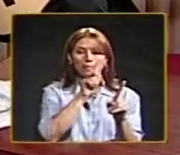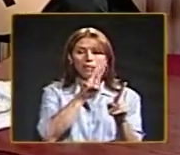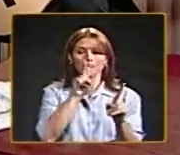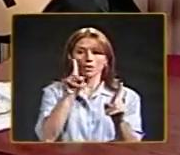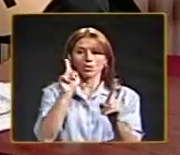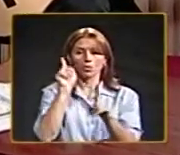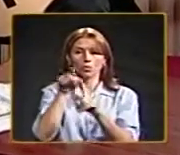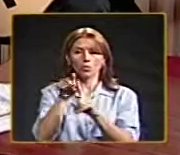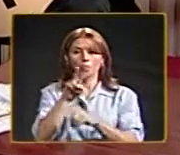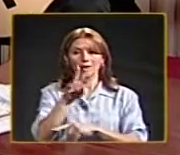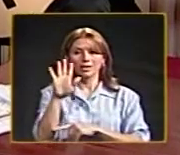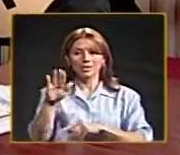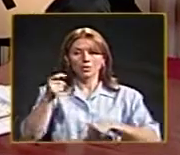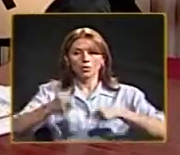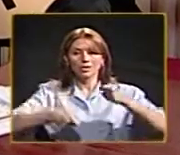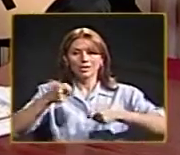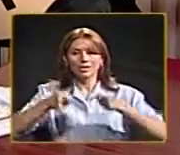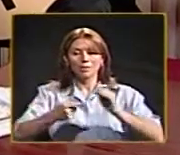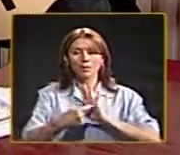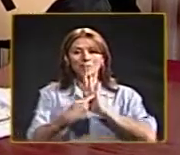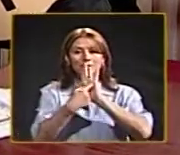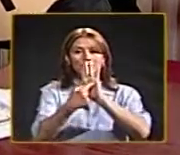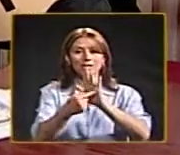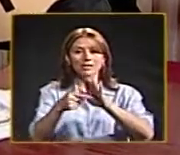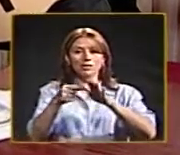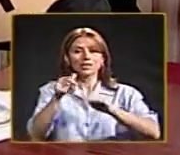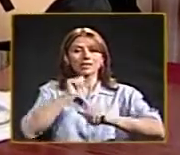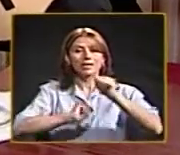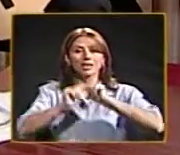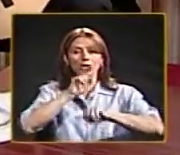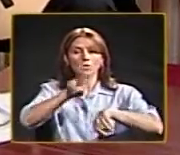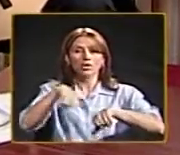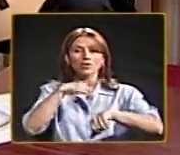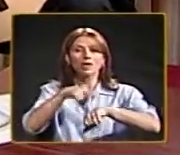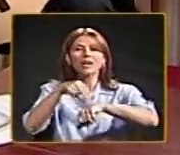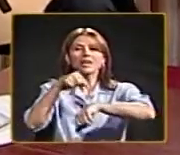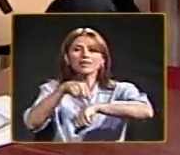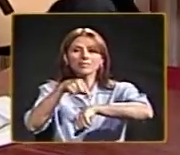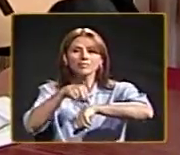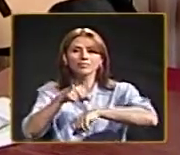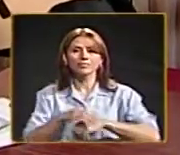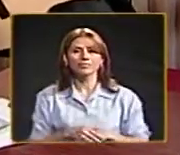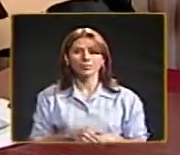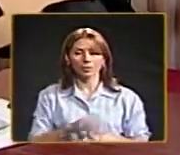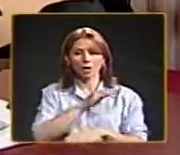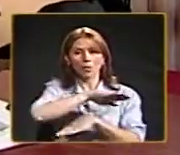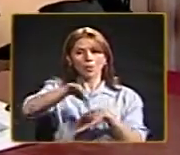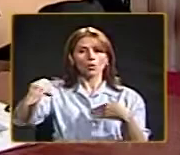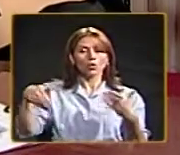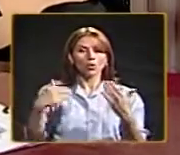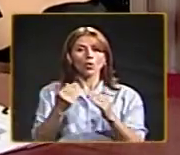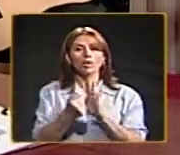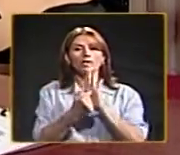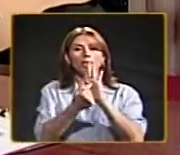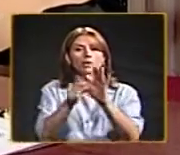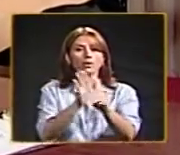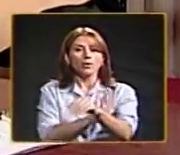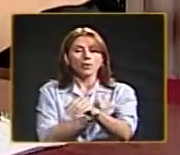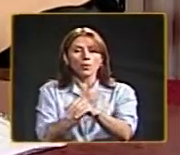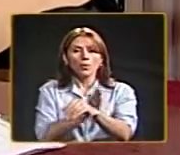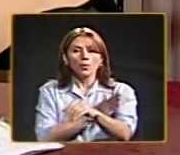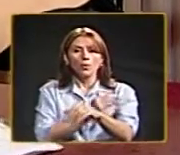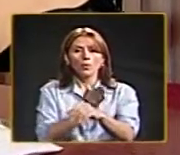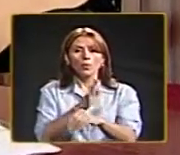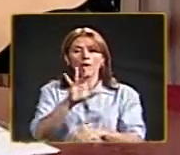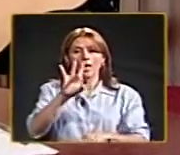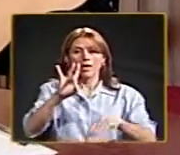septiembre, presentaciones en el Teatro Nacional. ¿Con qué horario, Luis? Bueno, los conciertos todos en el Teatro Nacional, se realizarán